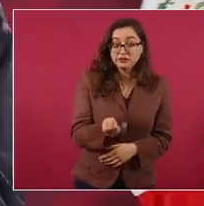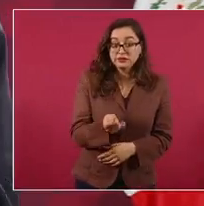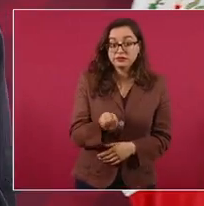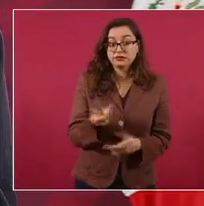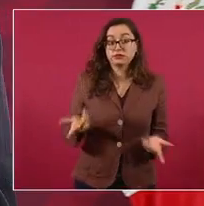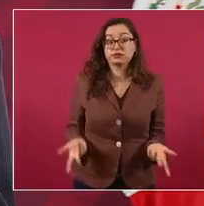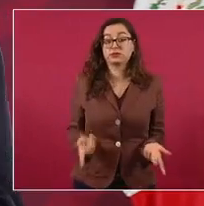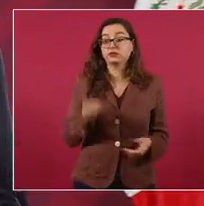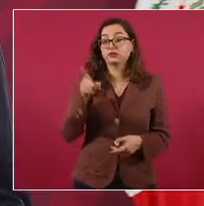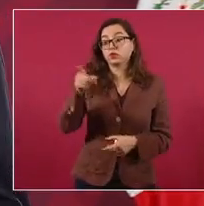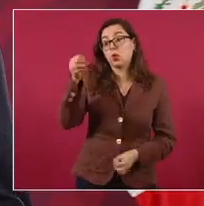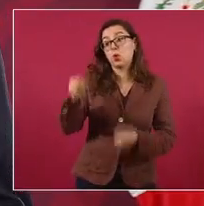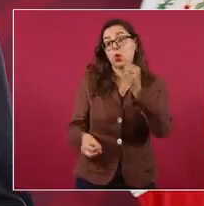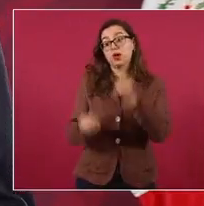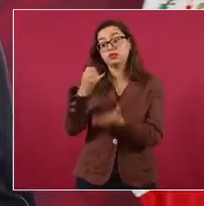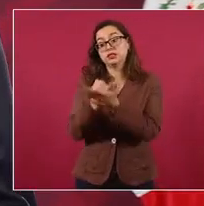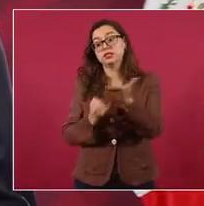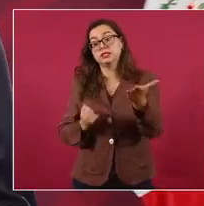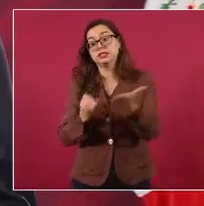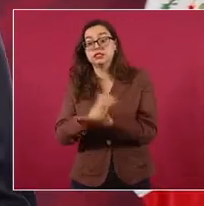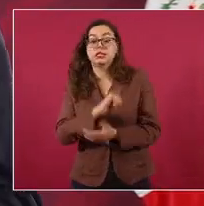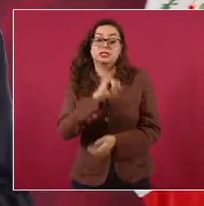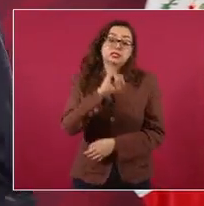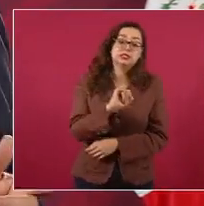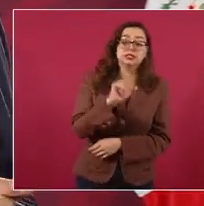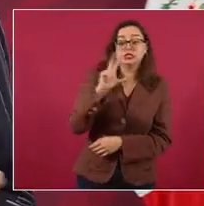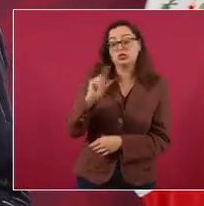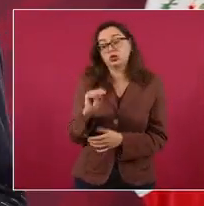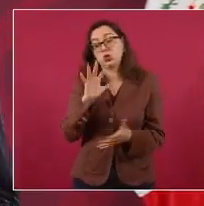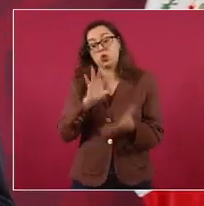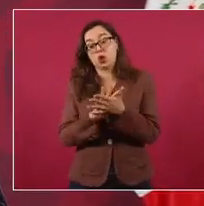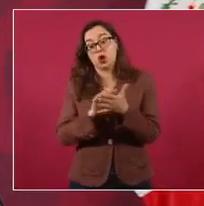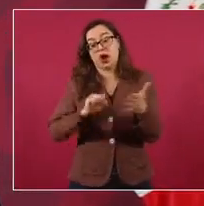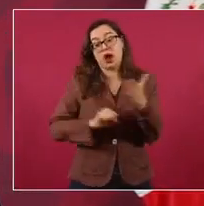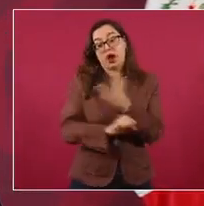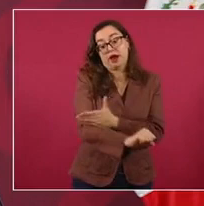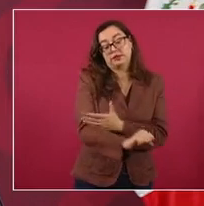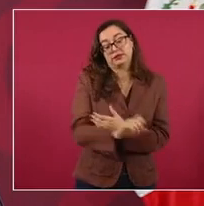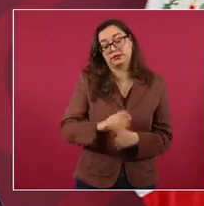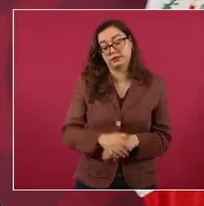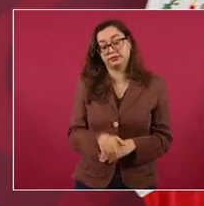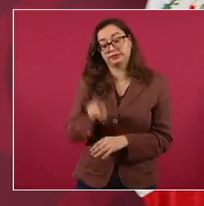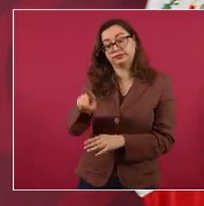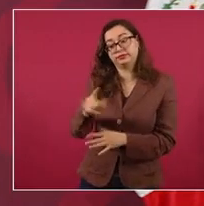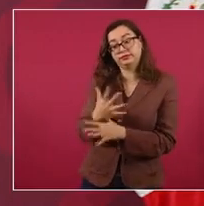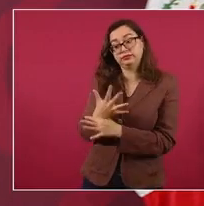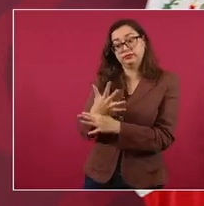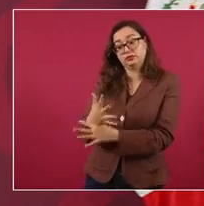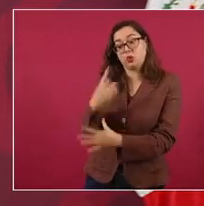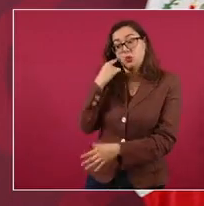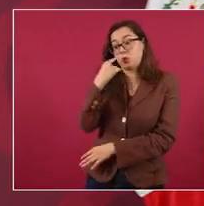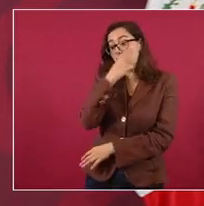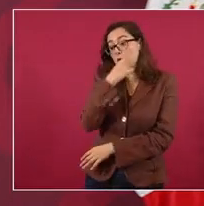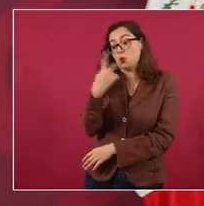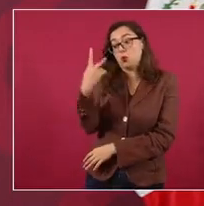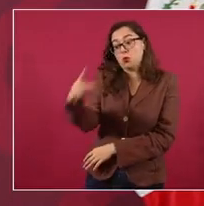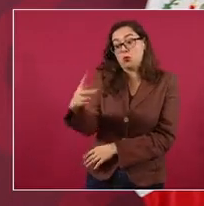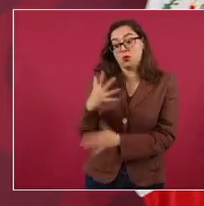deja todo al juez y el juez decide al final